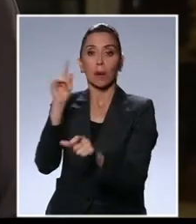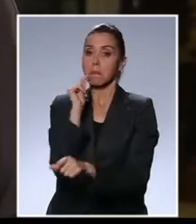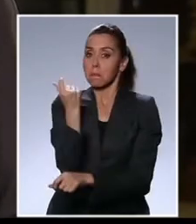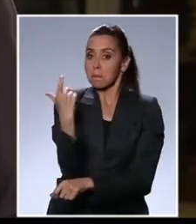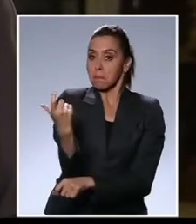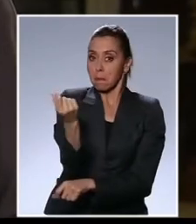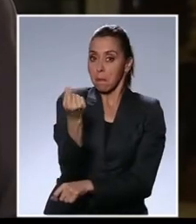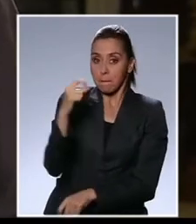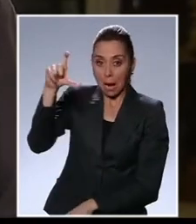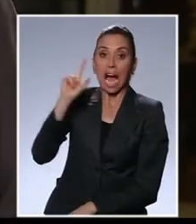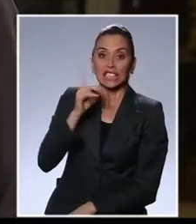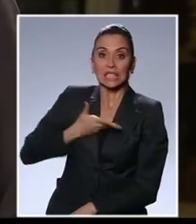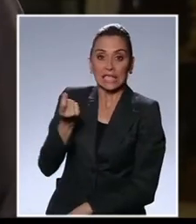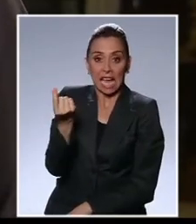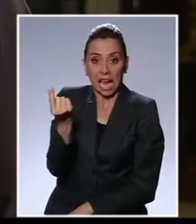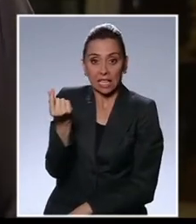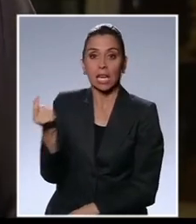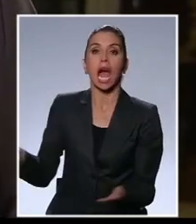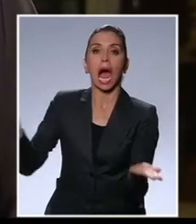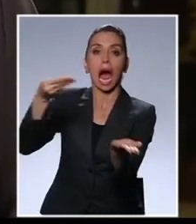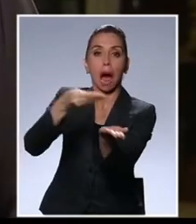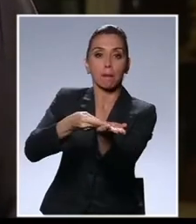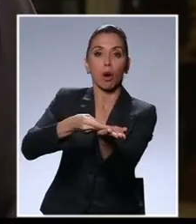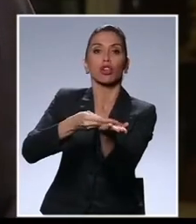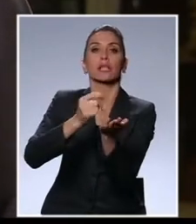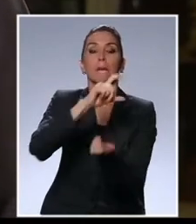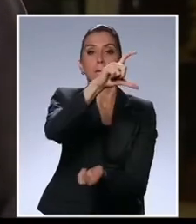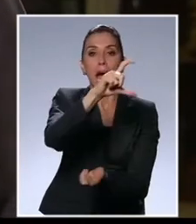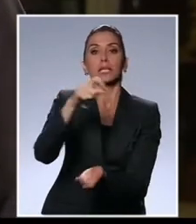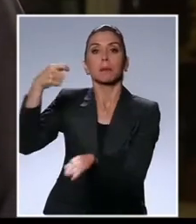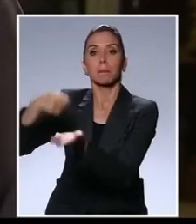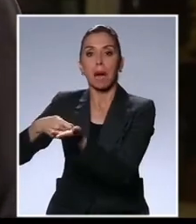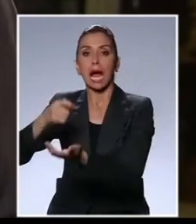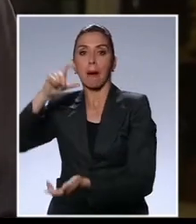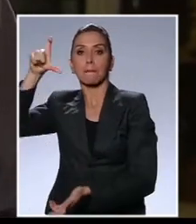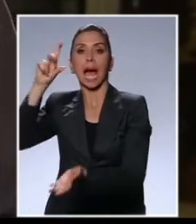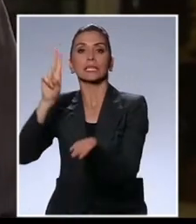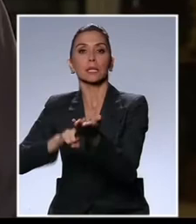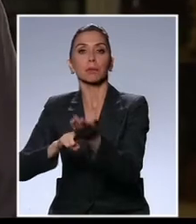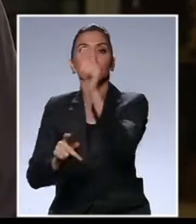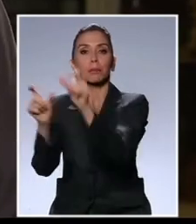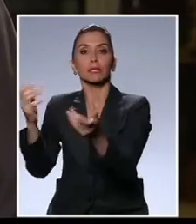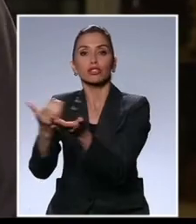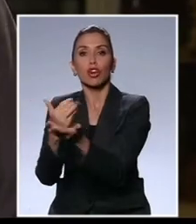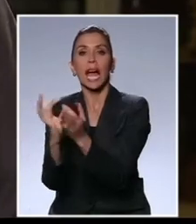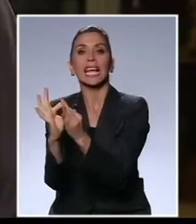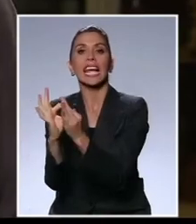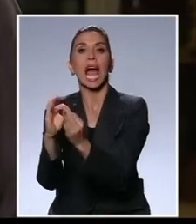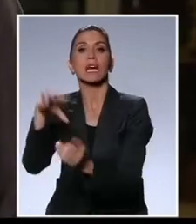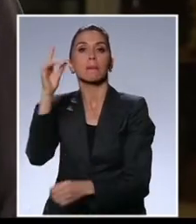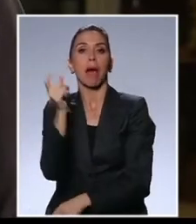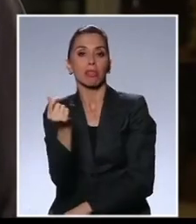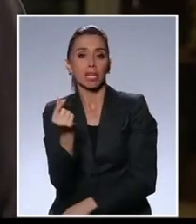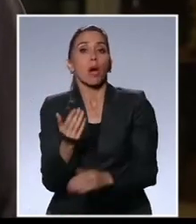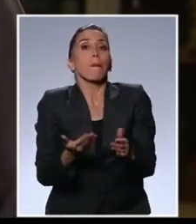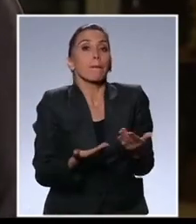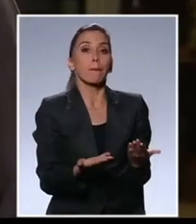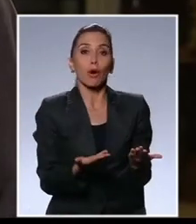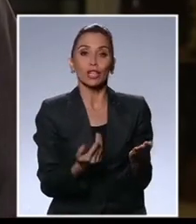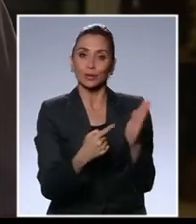deben aportar proporcionalmente más pagan más impuestos aquellos que ganan más dinero Por eso